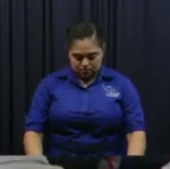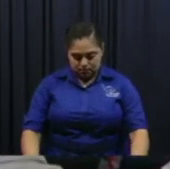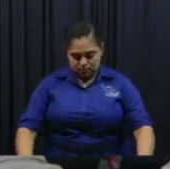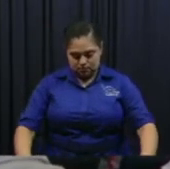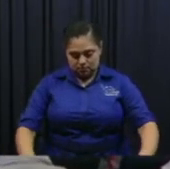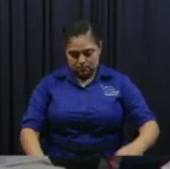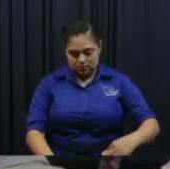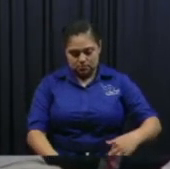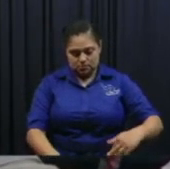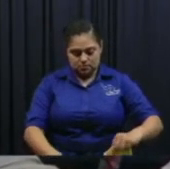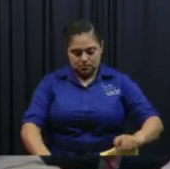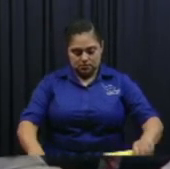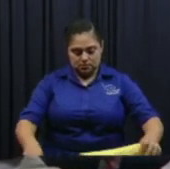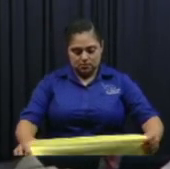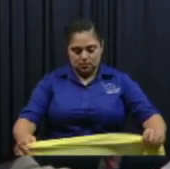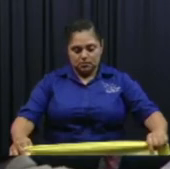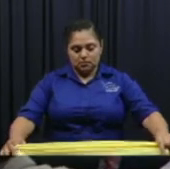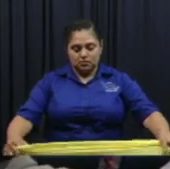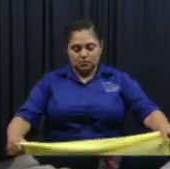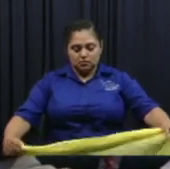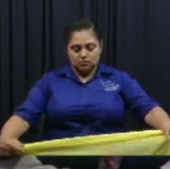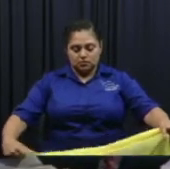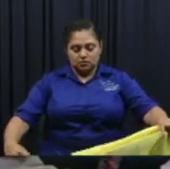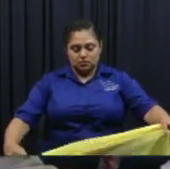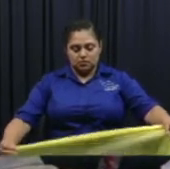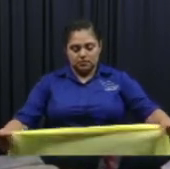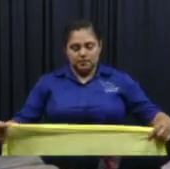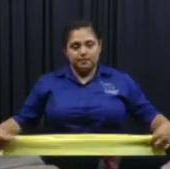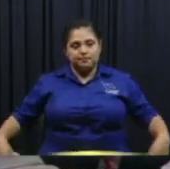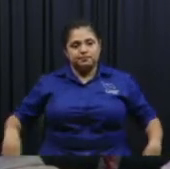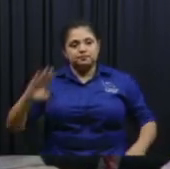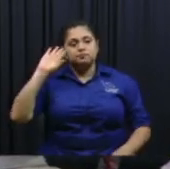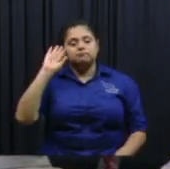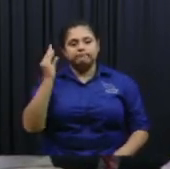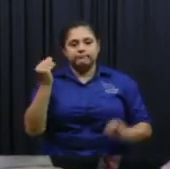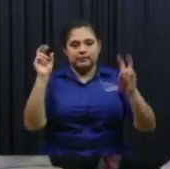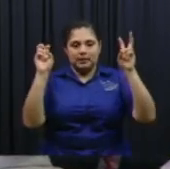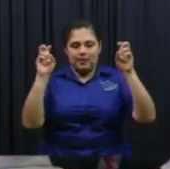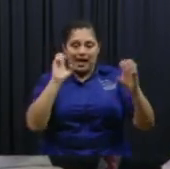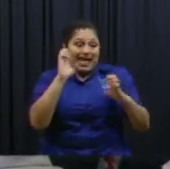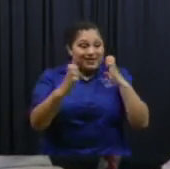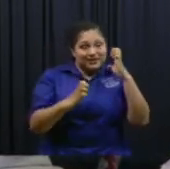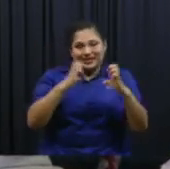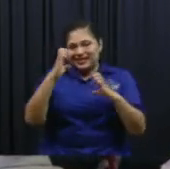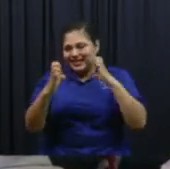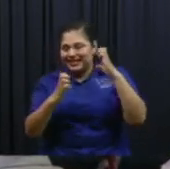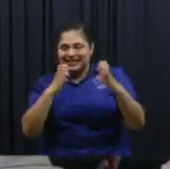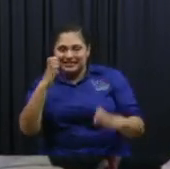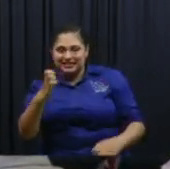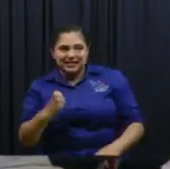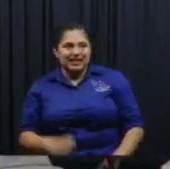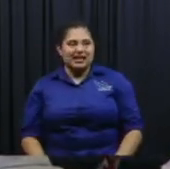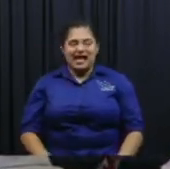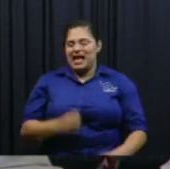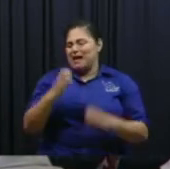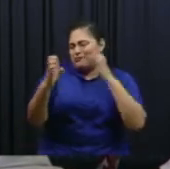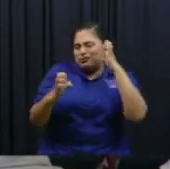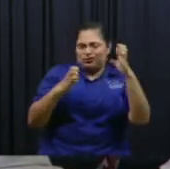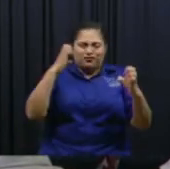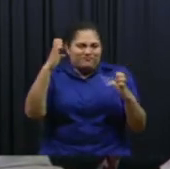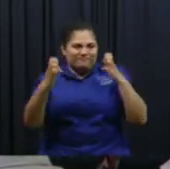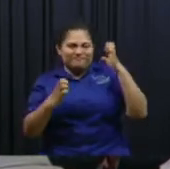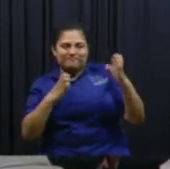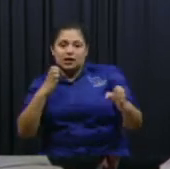porque el tema es bien bien emocionante bien emocionante